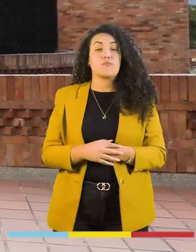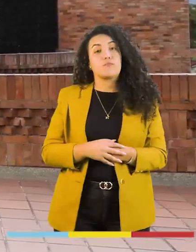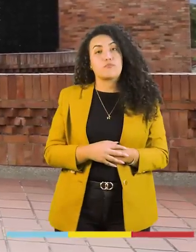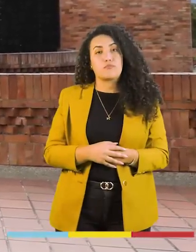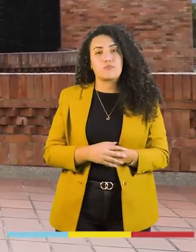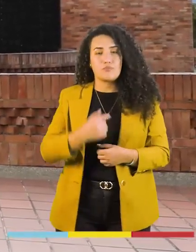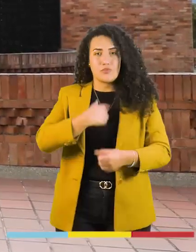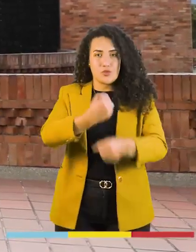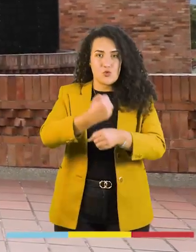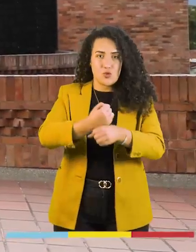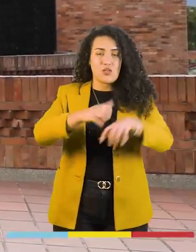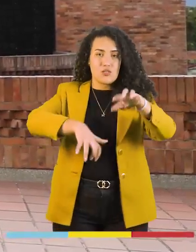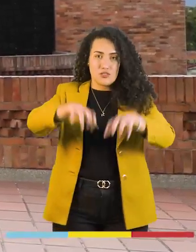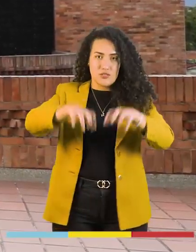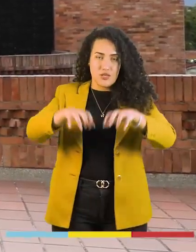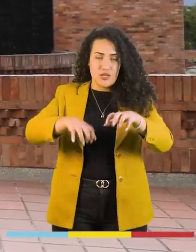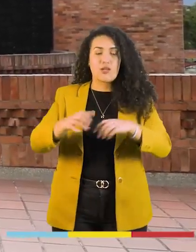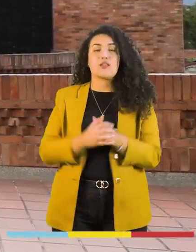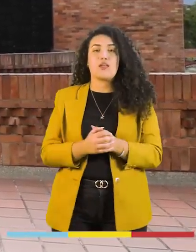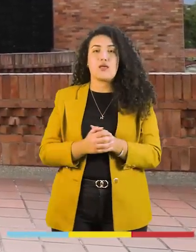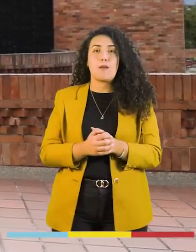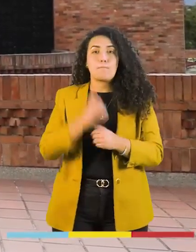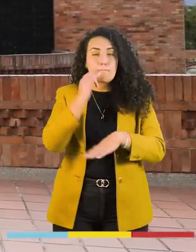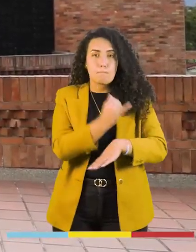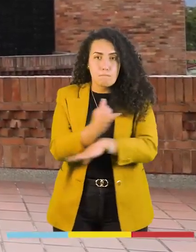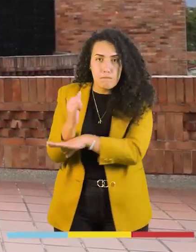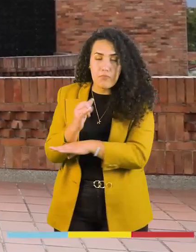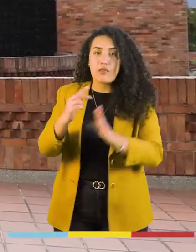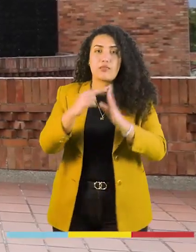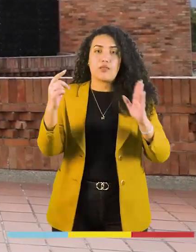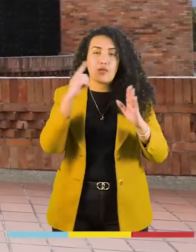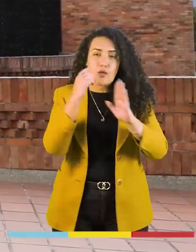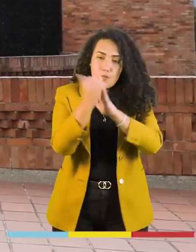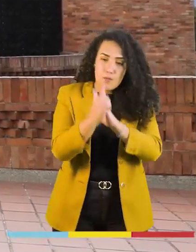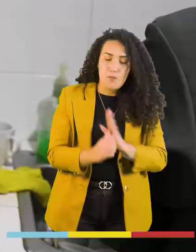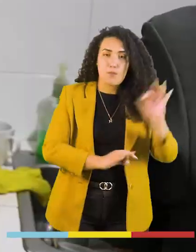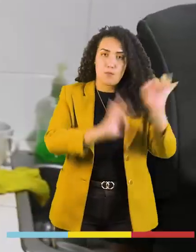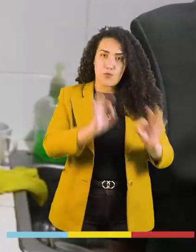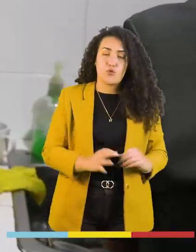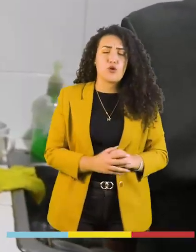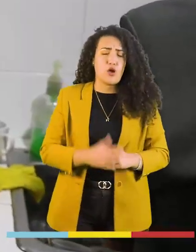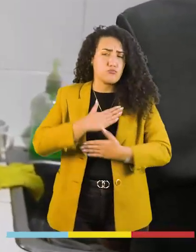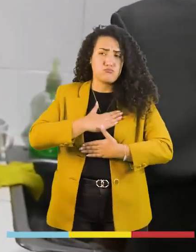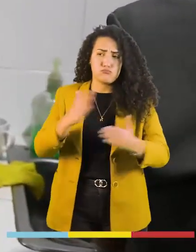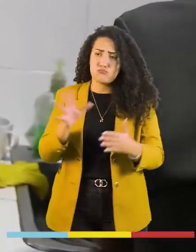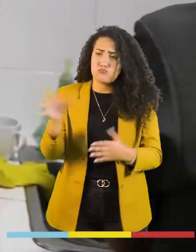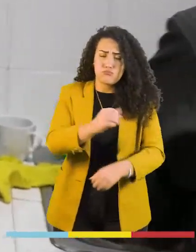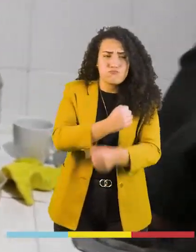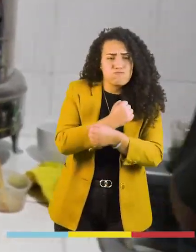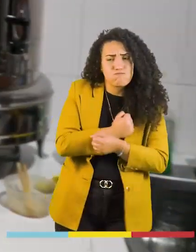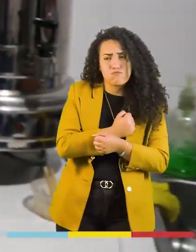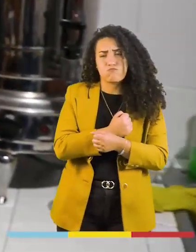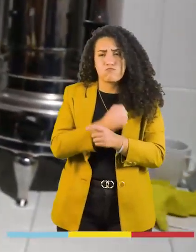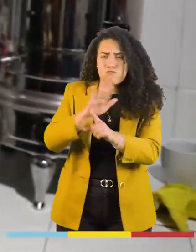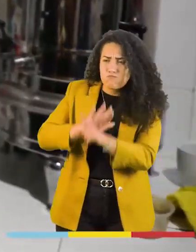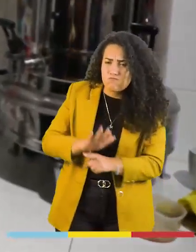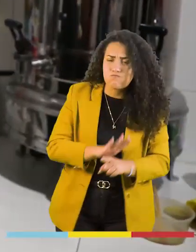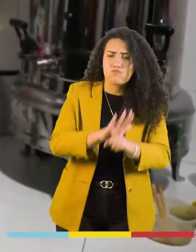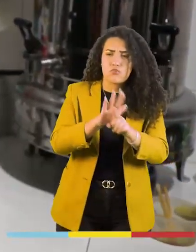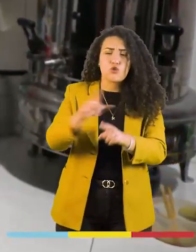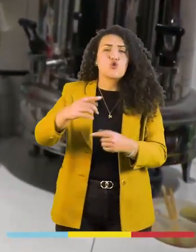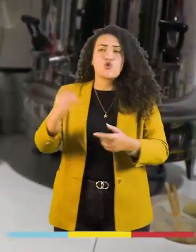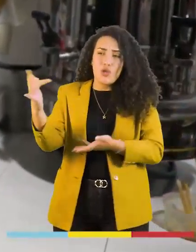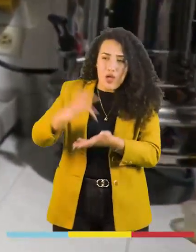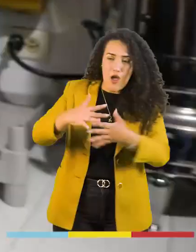Jorge Tadeo Lozano y actualmente soy la secretaria general de la Asamblea Departamental de Cundinamarca. Yo trabajo en la Secretaría de Prensa